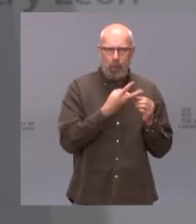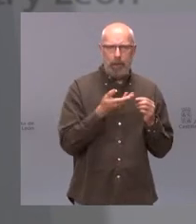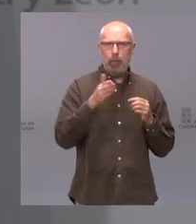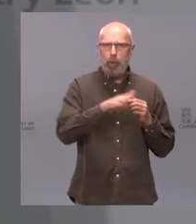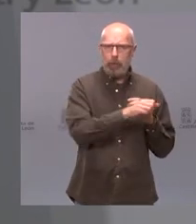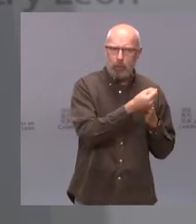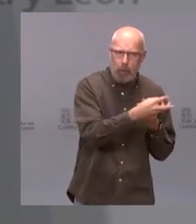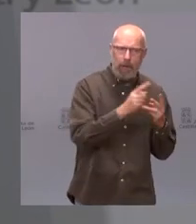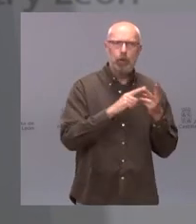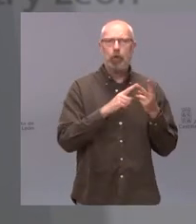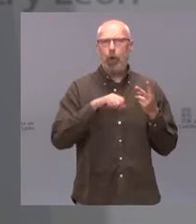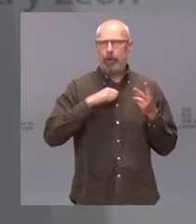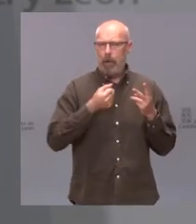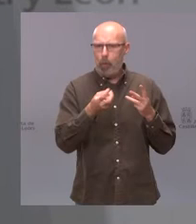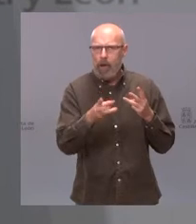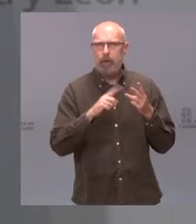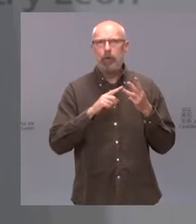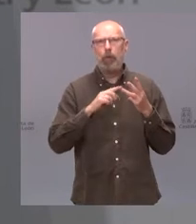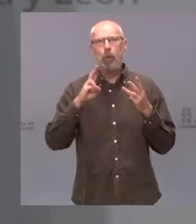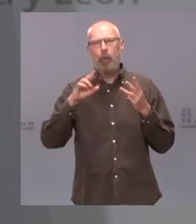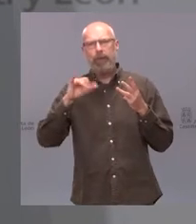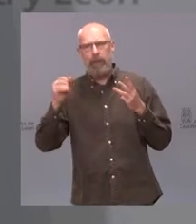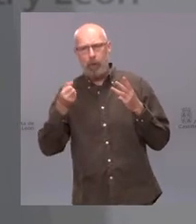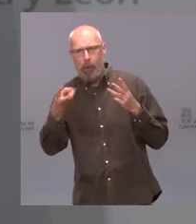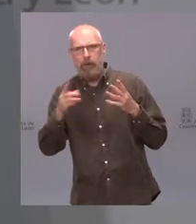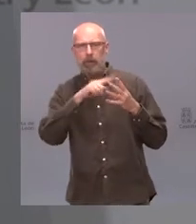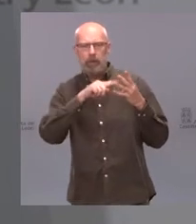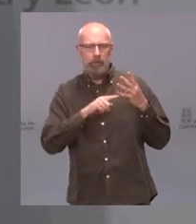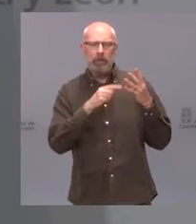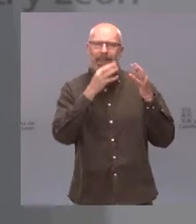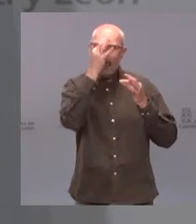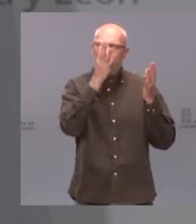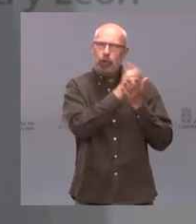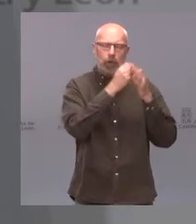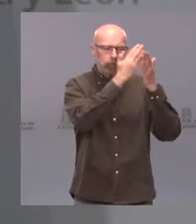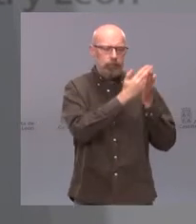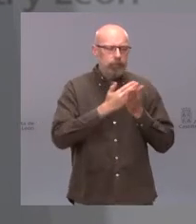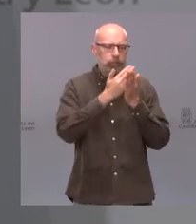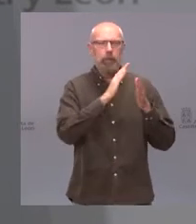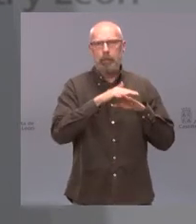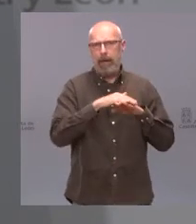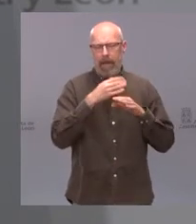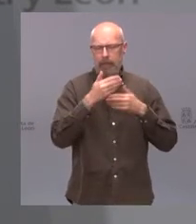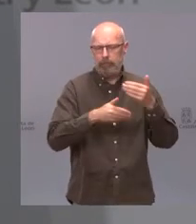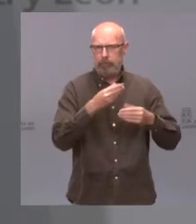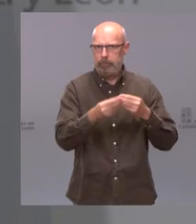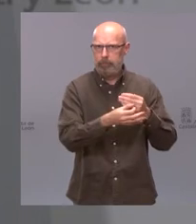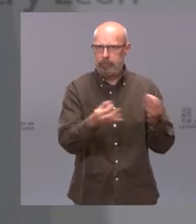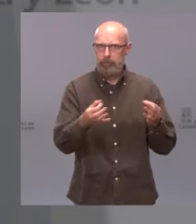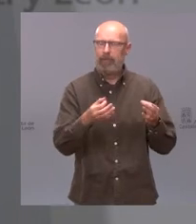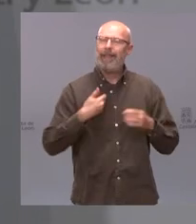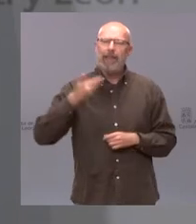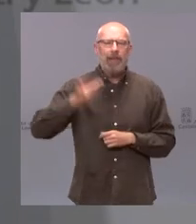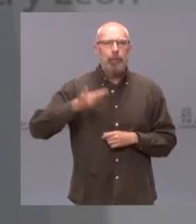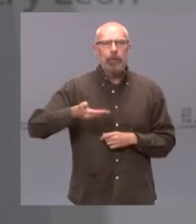de UVI, y lo que nos preocupa es mantener la mortalidad lo más baja posible, mantener